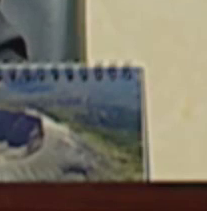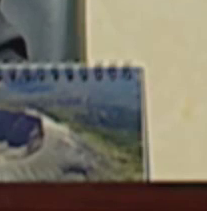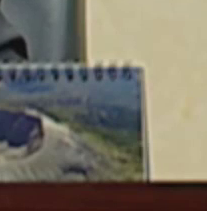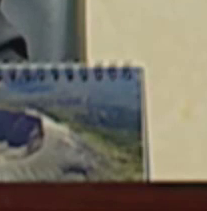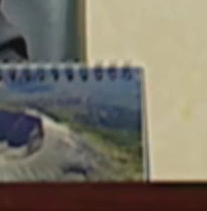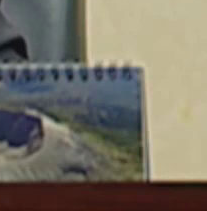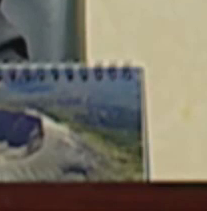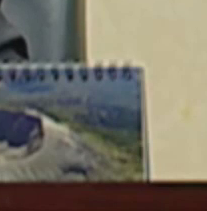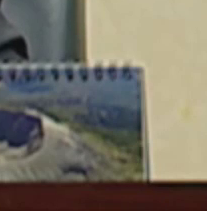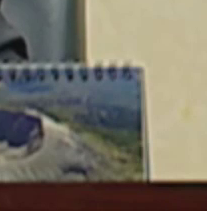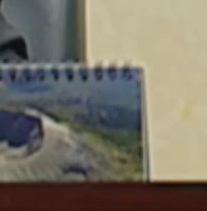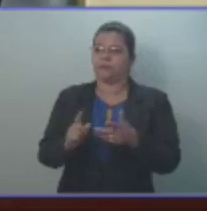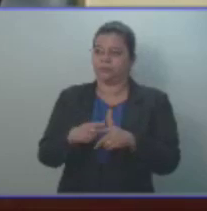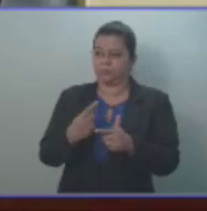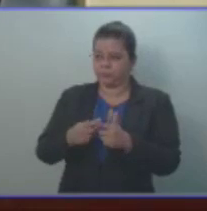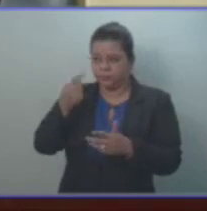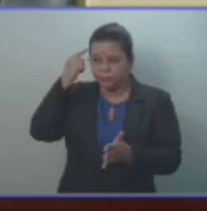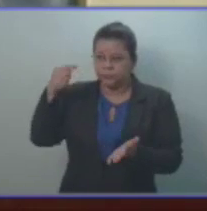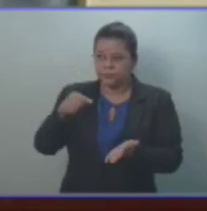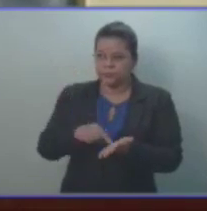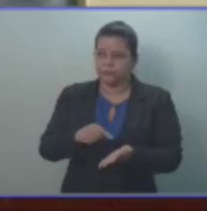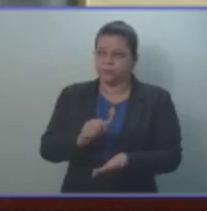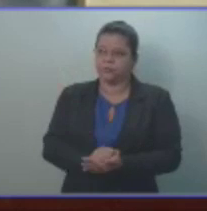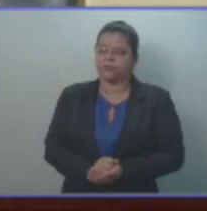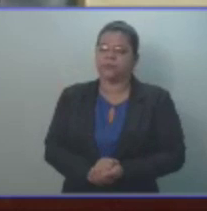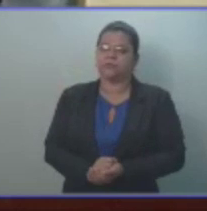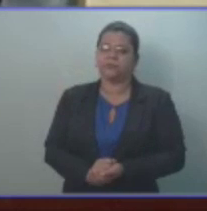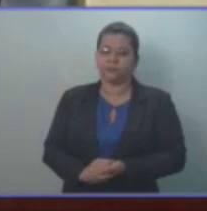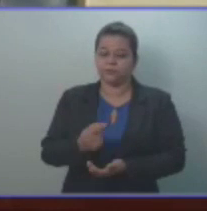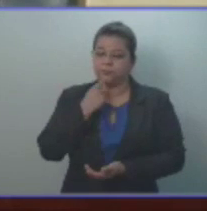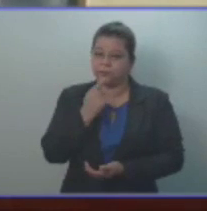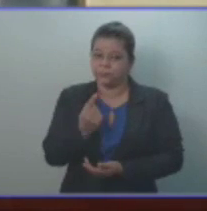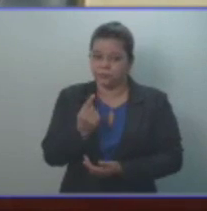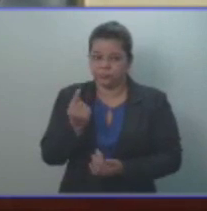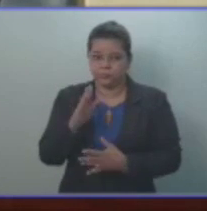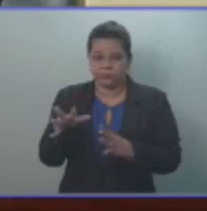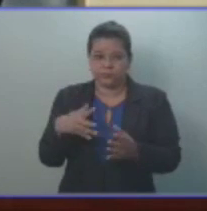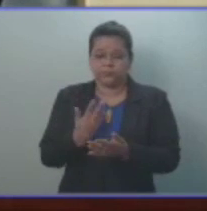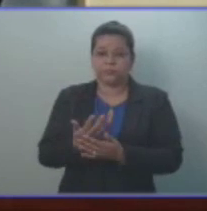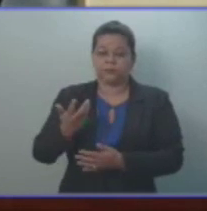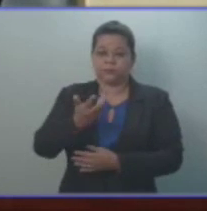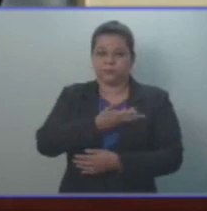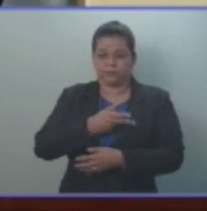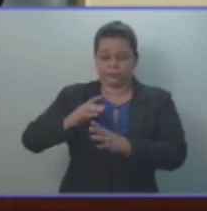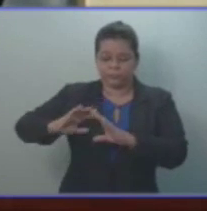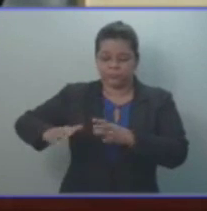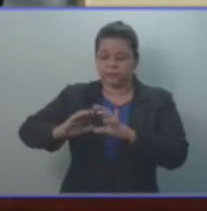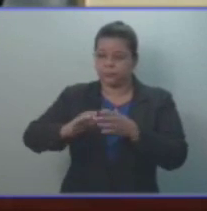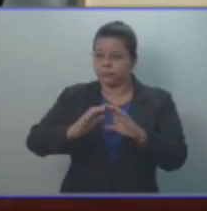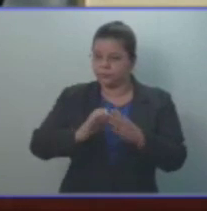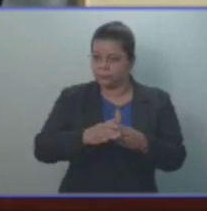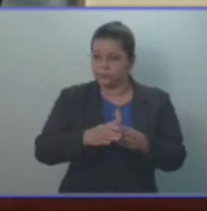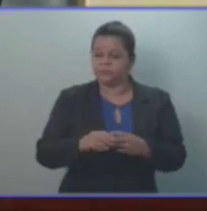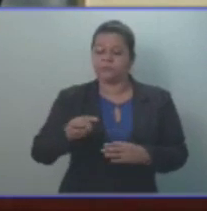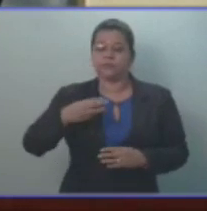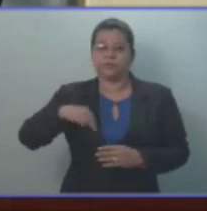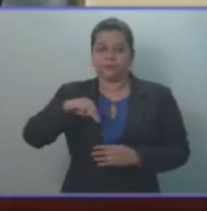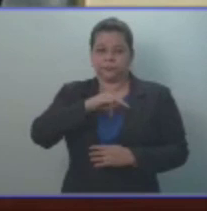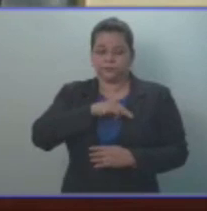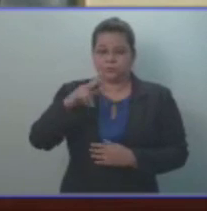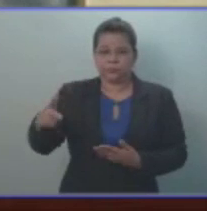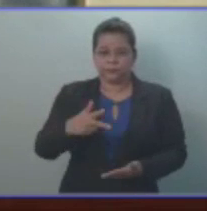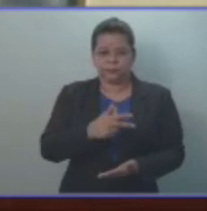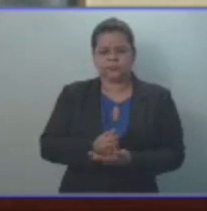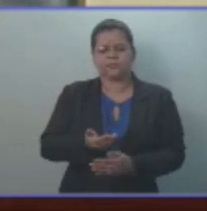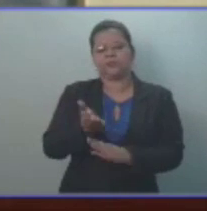Especial del Presupuesto. Tanto así que la consulta que se hizo al señor ministro de Hacienda en su